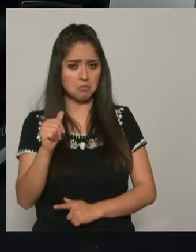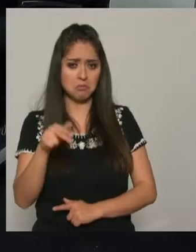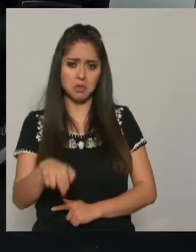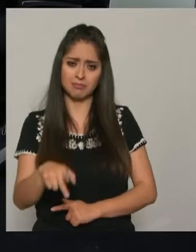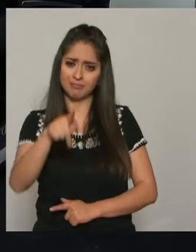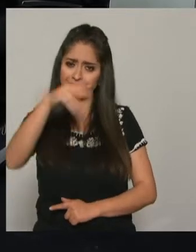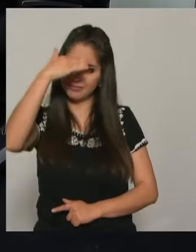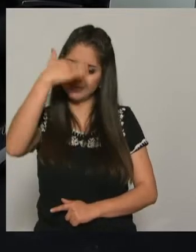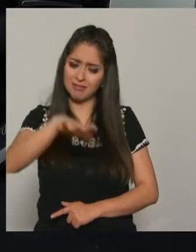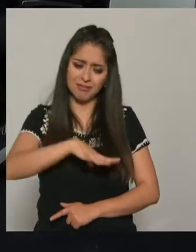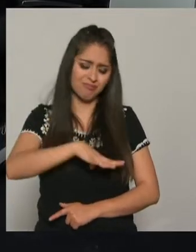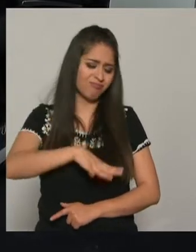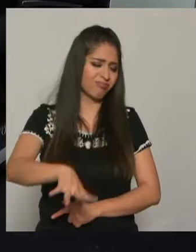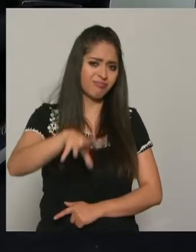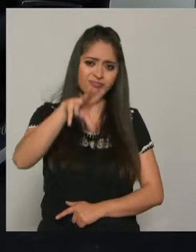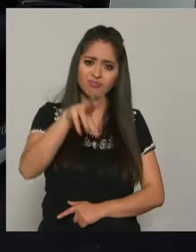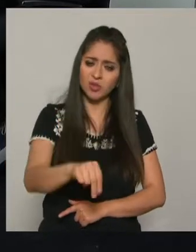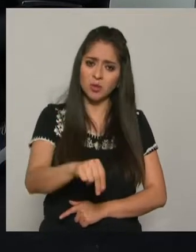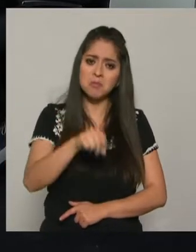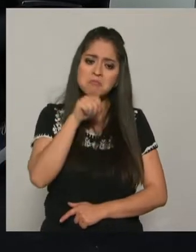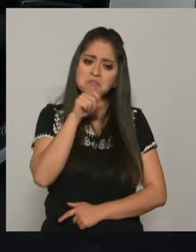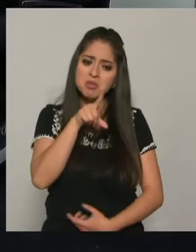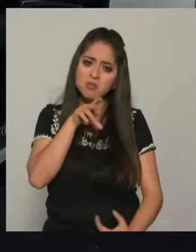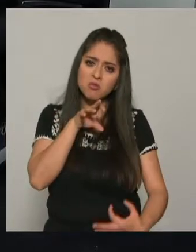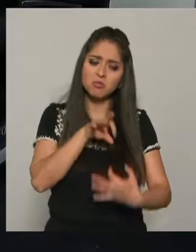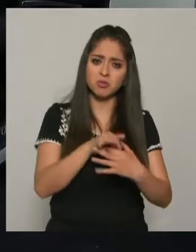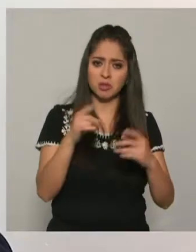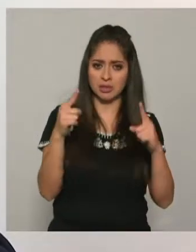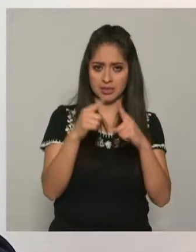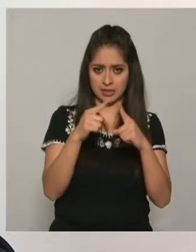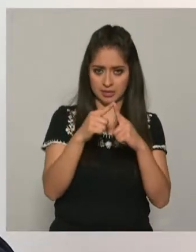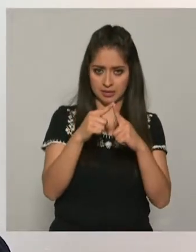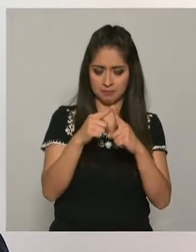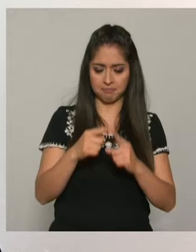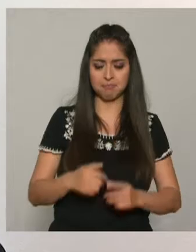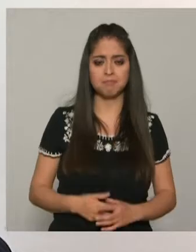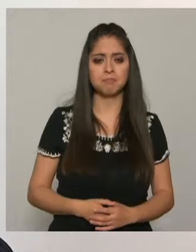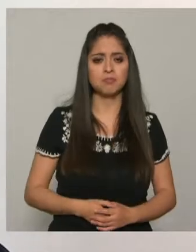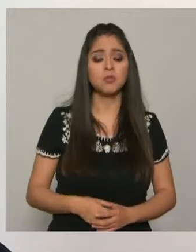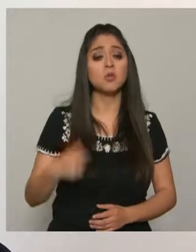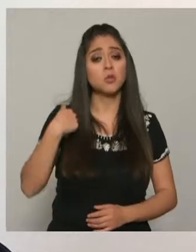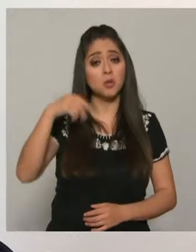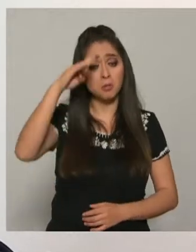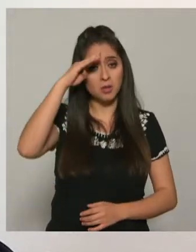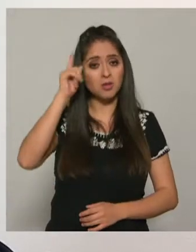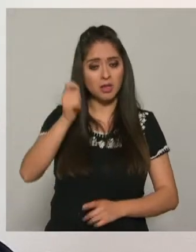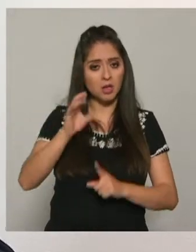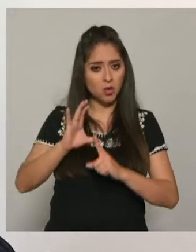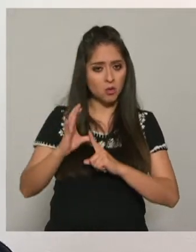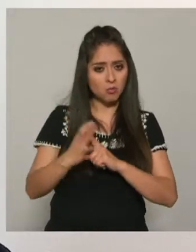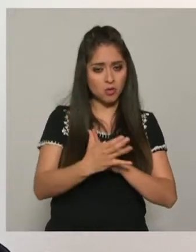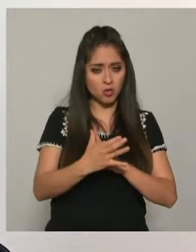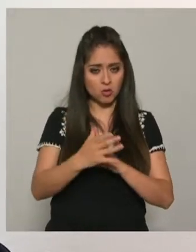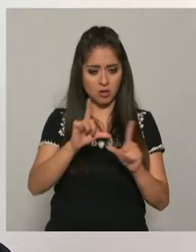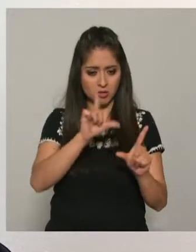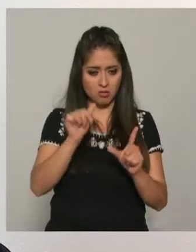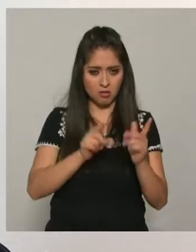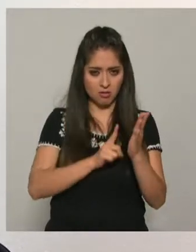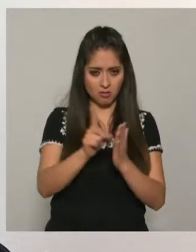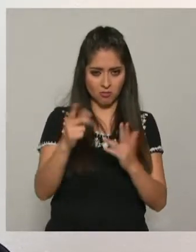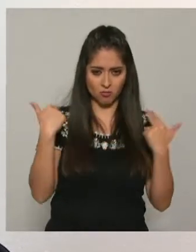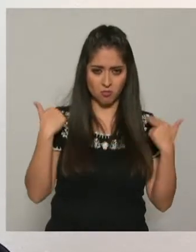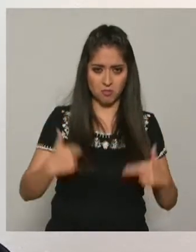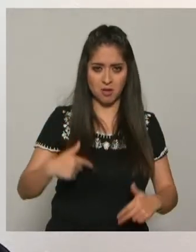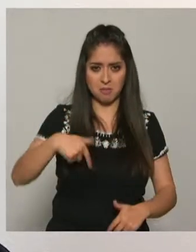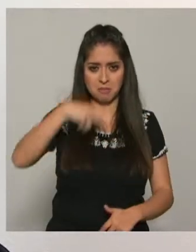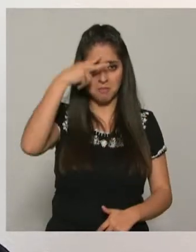Claro. Y al igual que la Iglesia. Creo que es importante primero, la Comisión de Derechos Humanos de la Ciudad de México ya dio su su